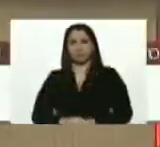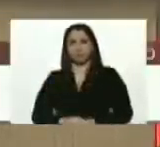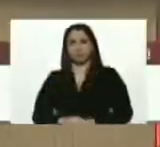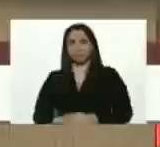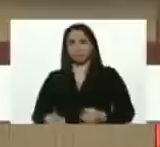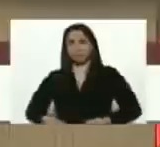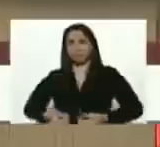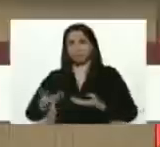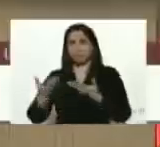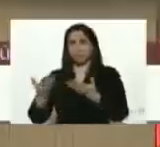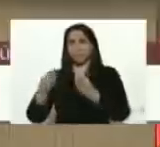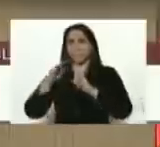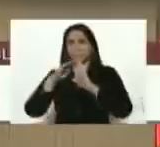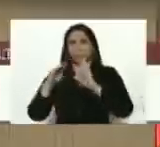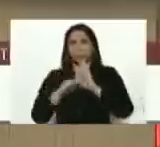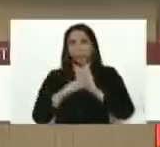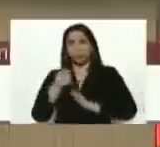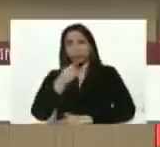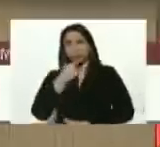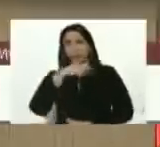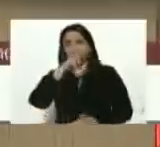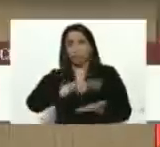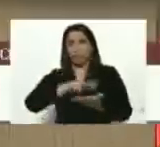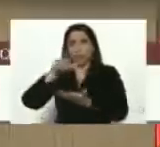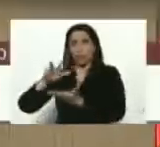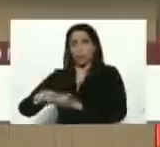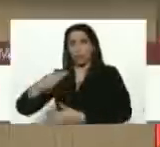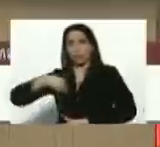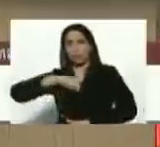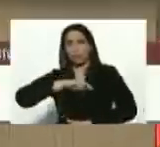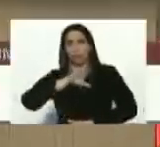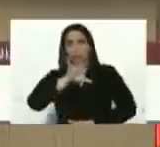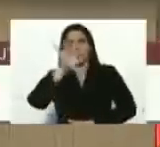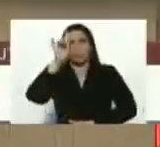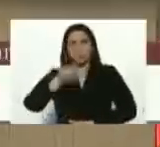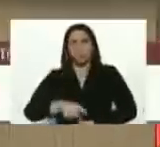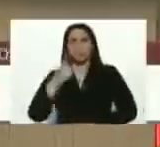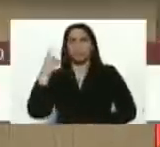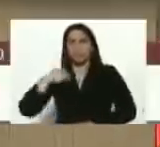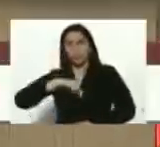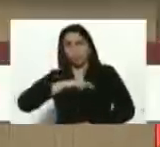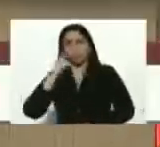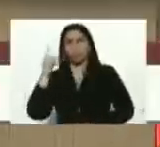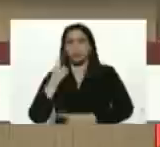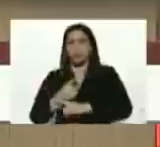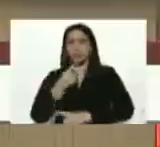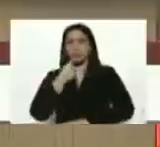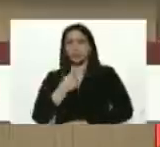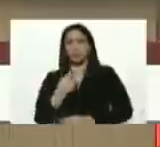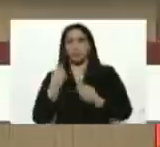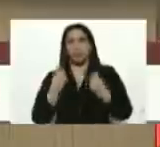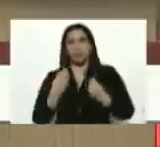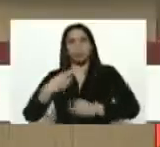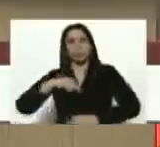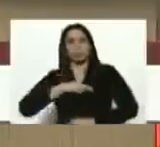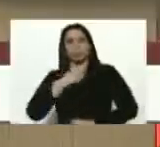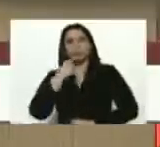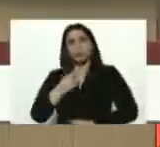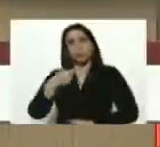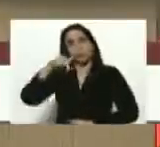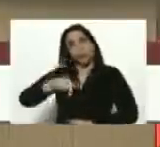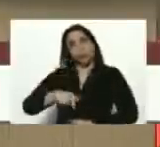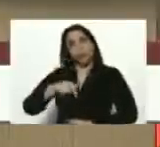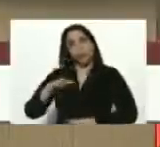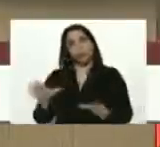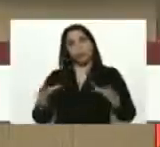de tratamiento que ha sido aprobado en nuestro país y que debemos decir, como lo estuvimos estudiando hoy en la reunión de la